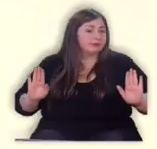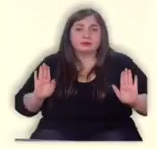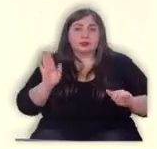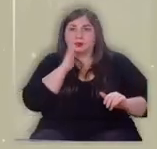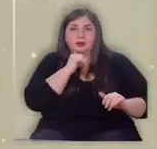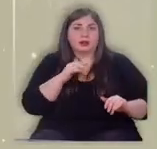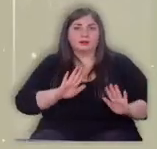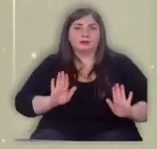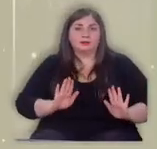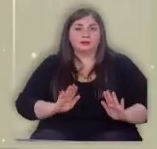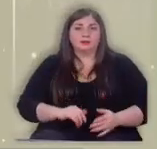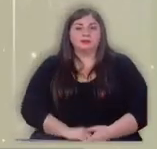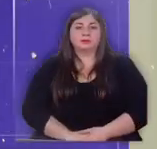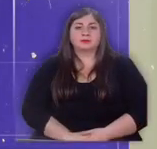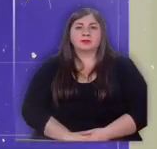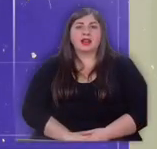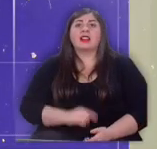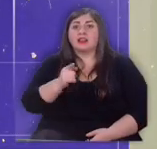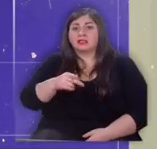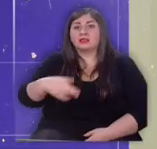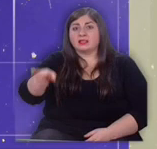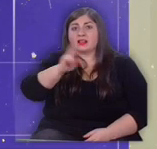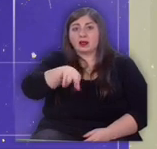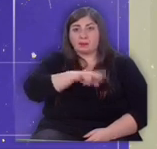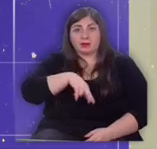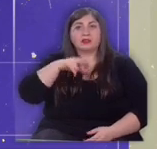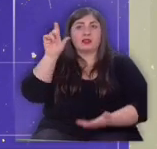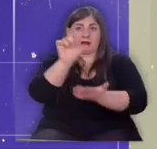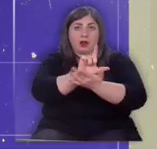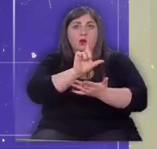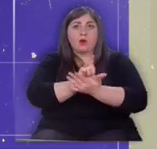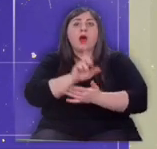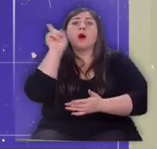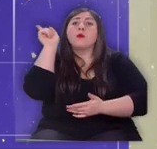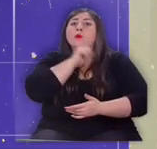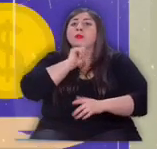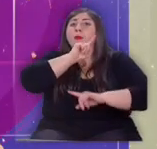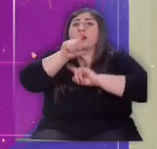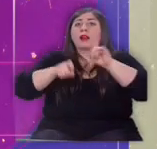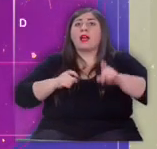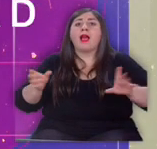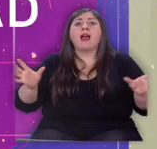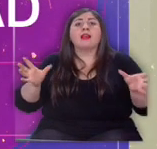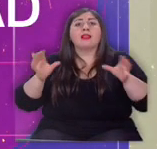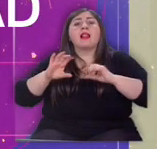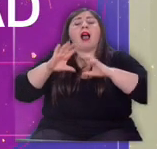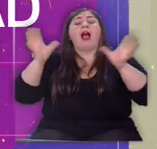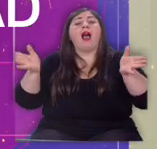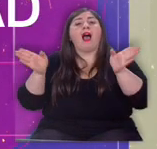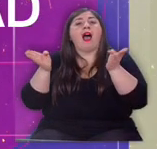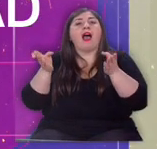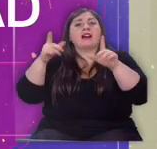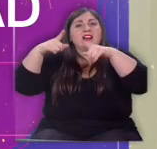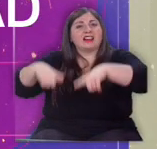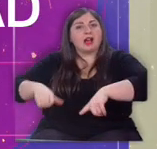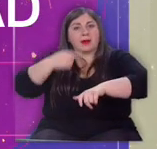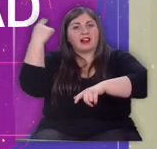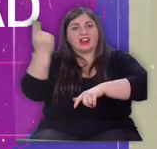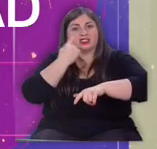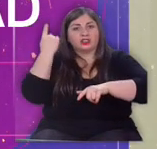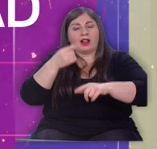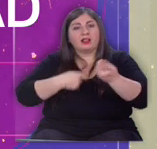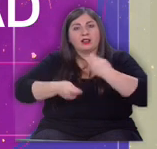tenemos. Una realidad que se repite en el sector, así lo evidenció la última encuesta de la Cámara Nacional de Comercio, donde se reveló